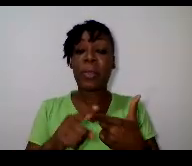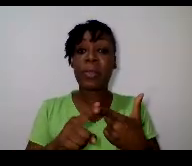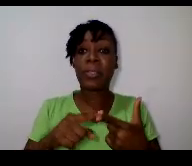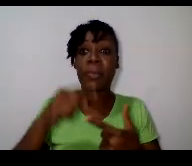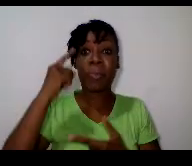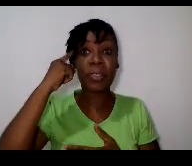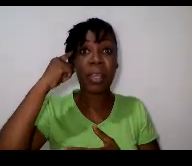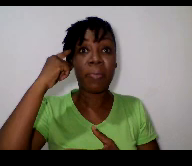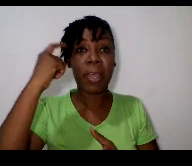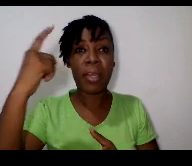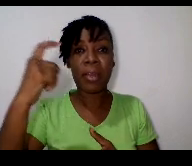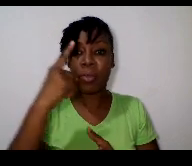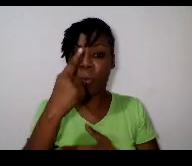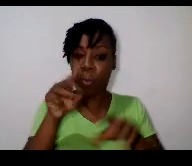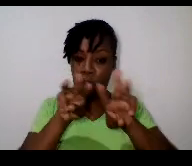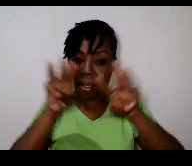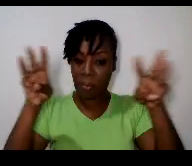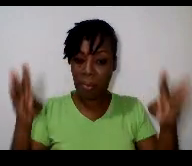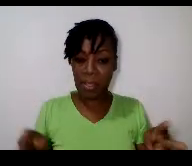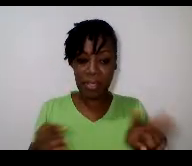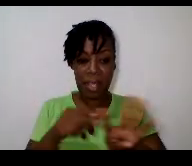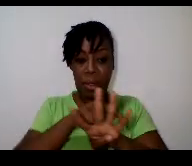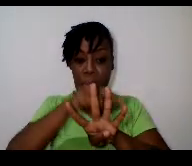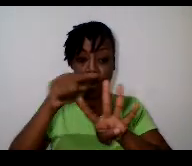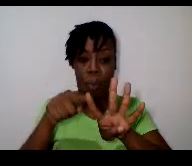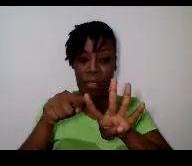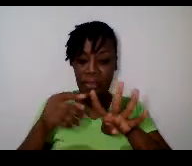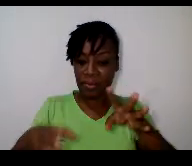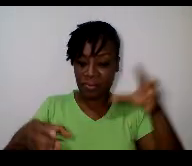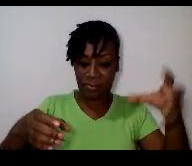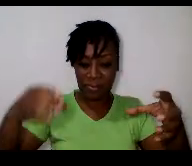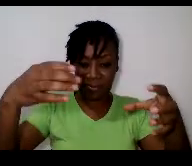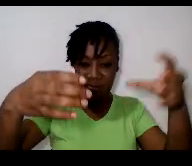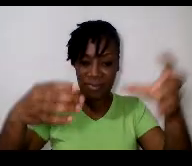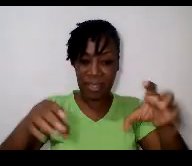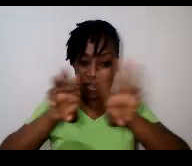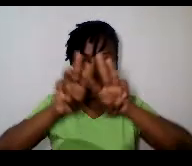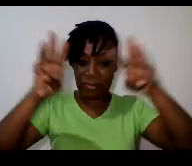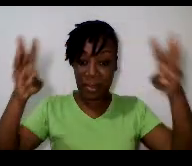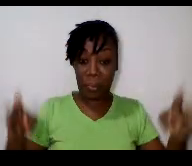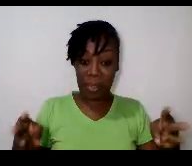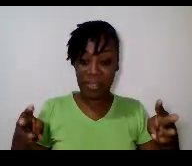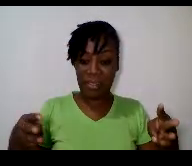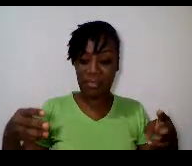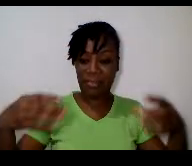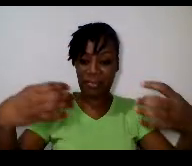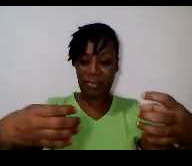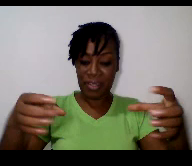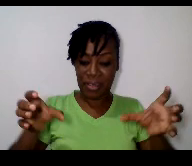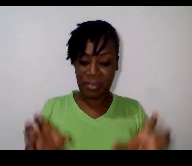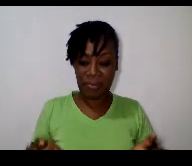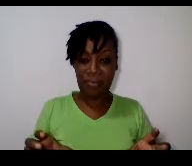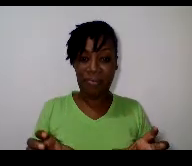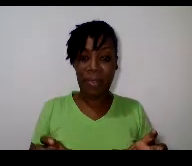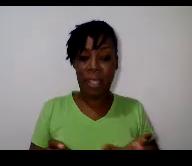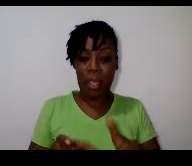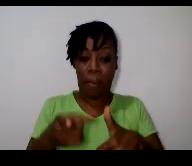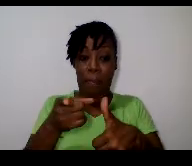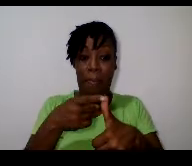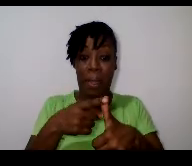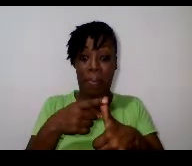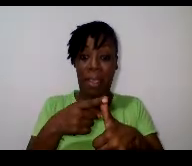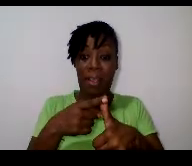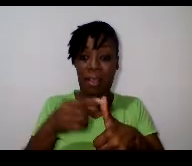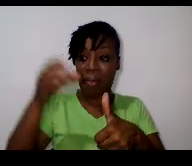una mesa con 4 patas. Sin estas 4 patas la mesa no puede funcionar. Y la primera pata es el dormir. ¿Por